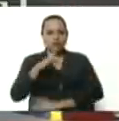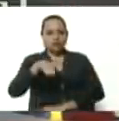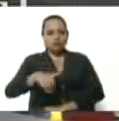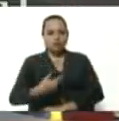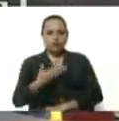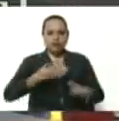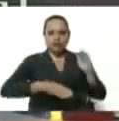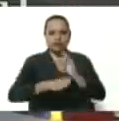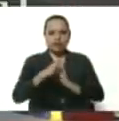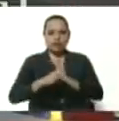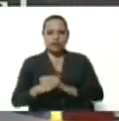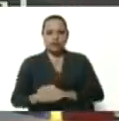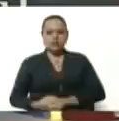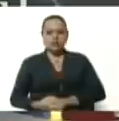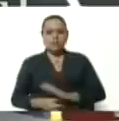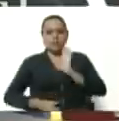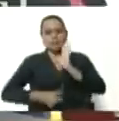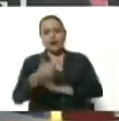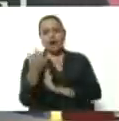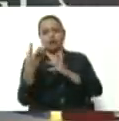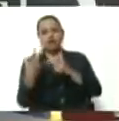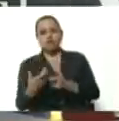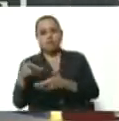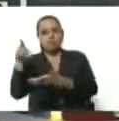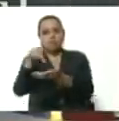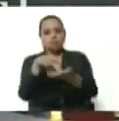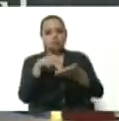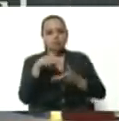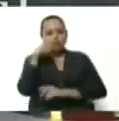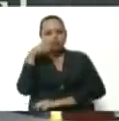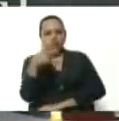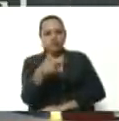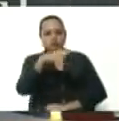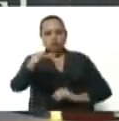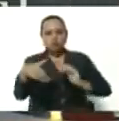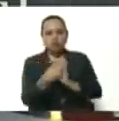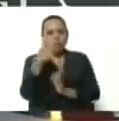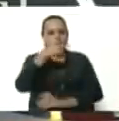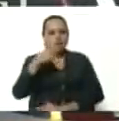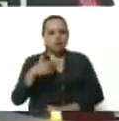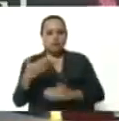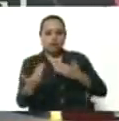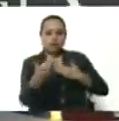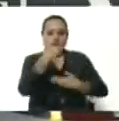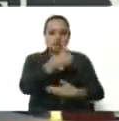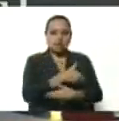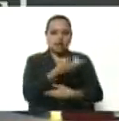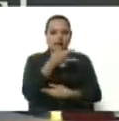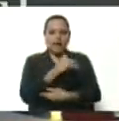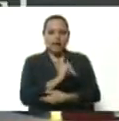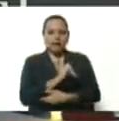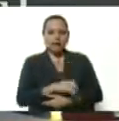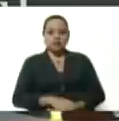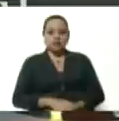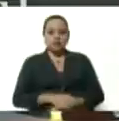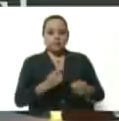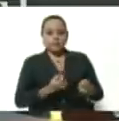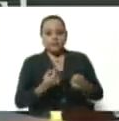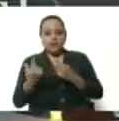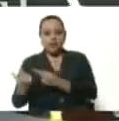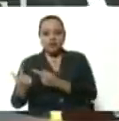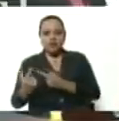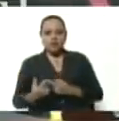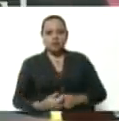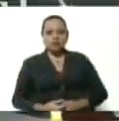ir incrementando la presencia y garantizando que todas estas personas que pasen por allí sean pasados a los protocolos